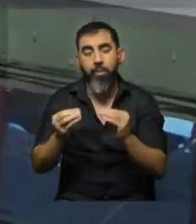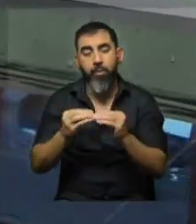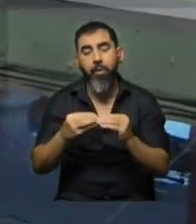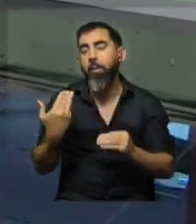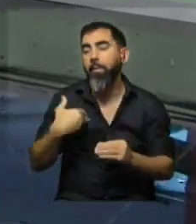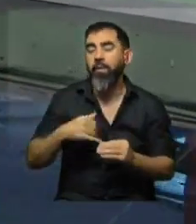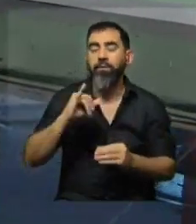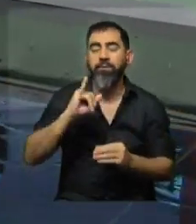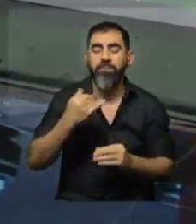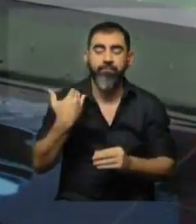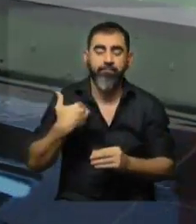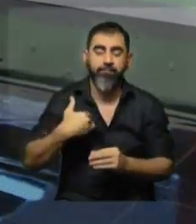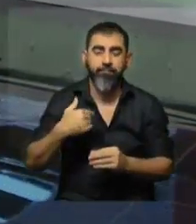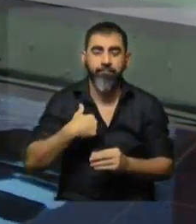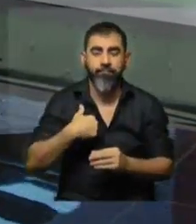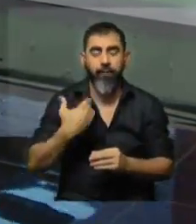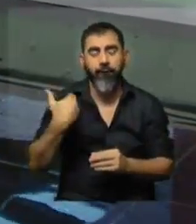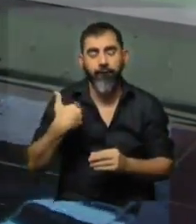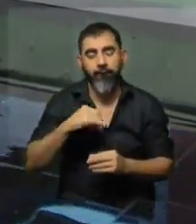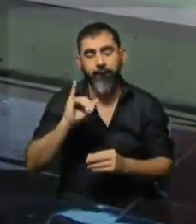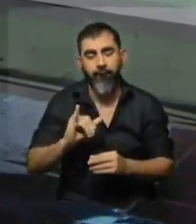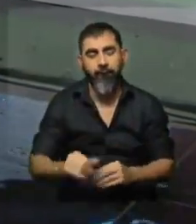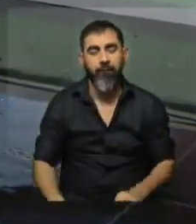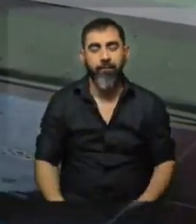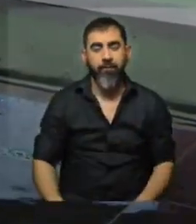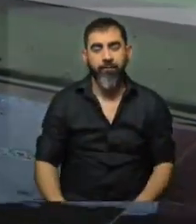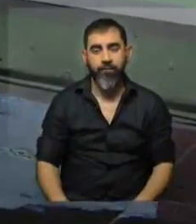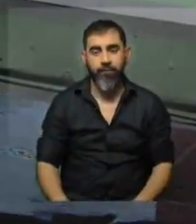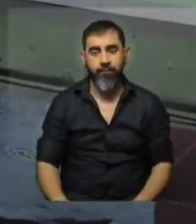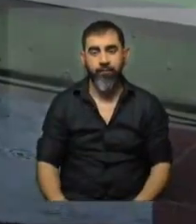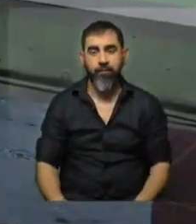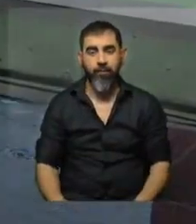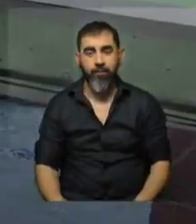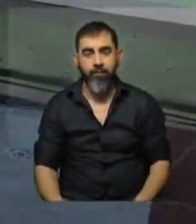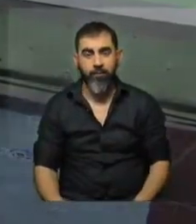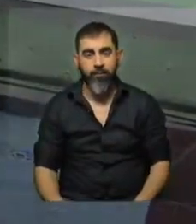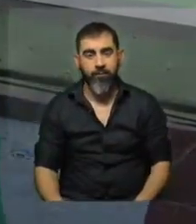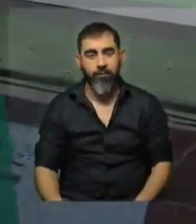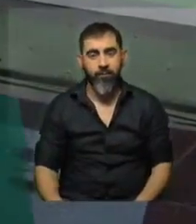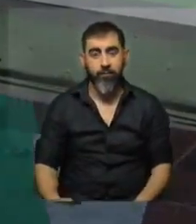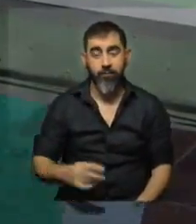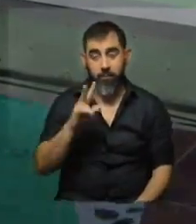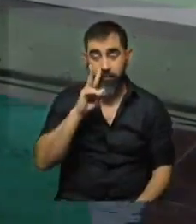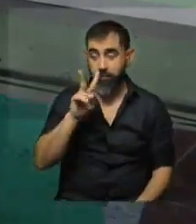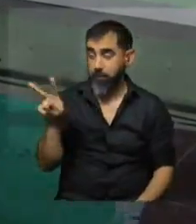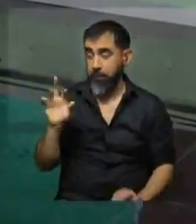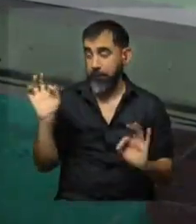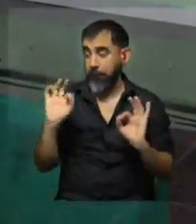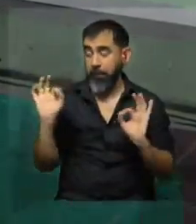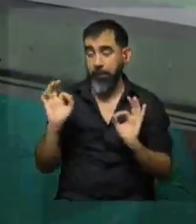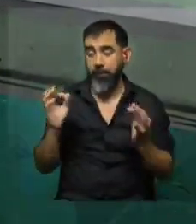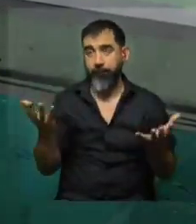Sí, muchísimo. Yo muchísimo. Sí, sin duda. Sí, sin duda, yo feo, miraba para acá a la derecha, no veía a nadie y pensé,